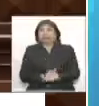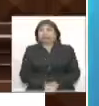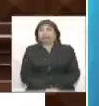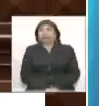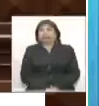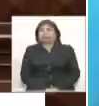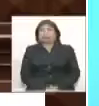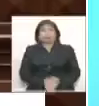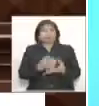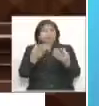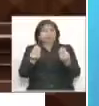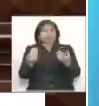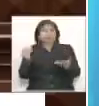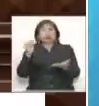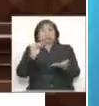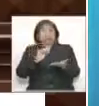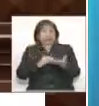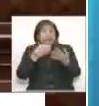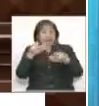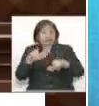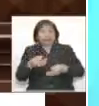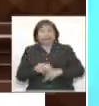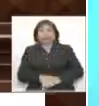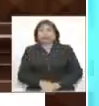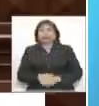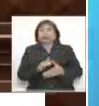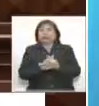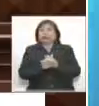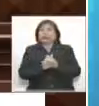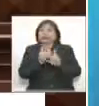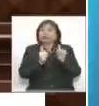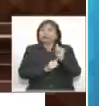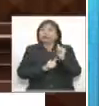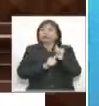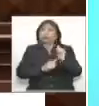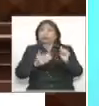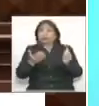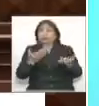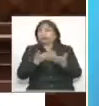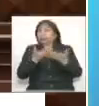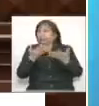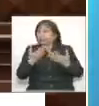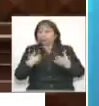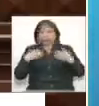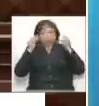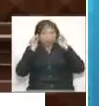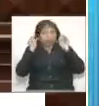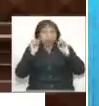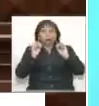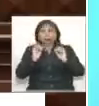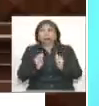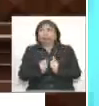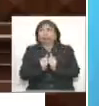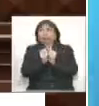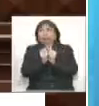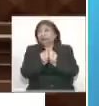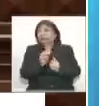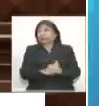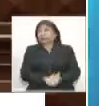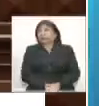de un régimen autoritario en tránsito a un gobierno democrático. Y Valentín Paniagua era un